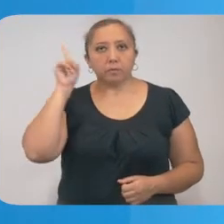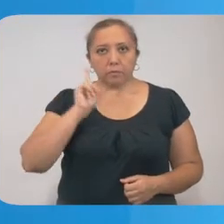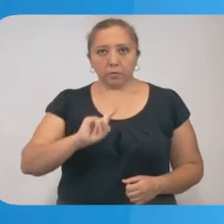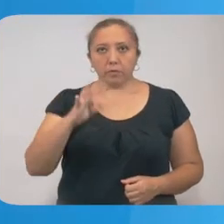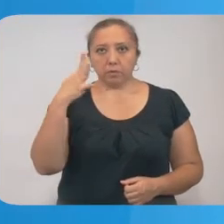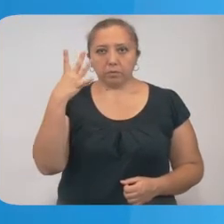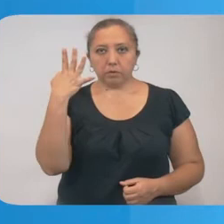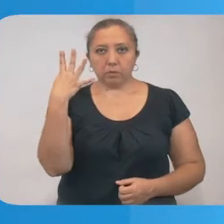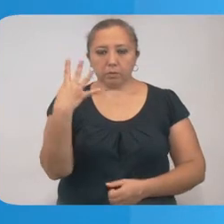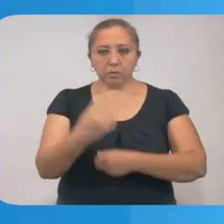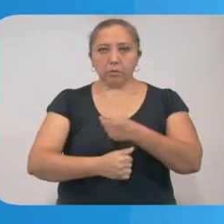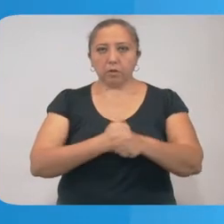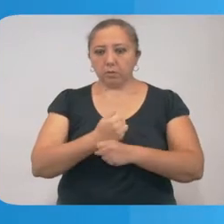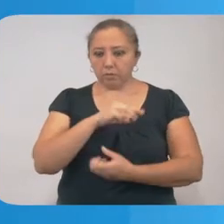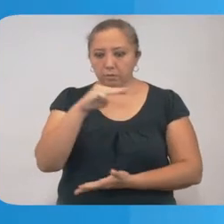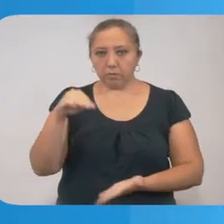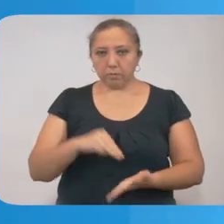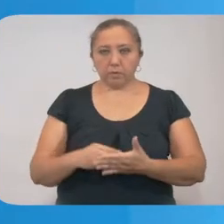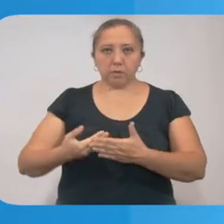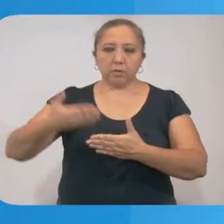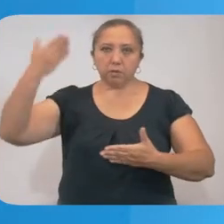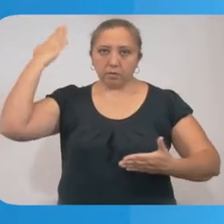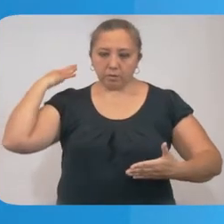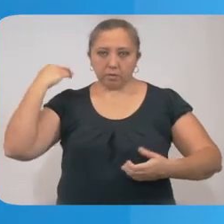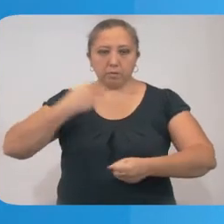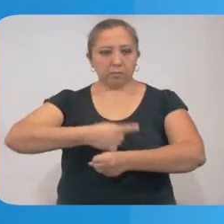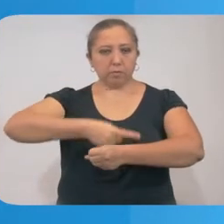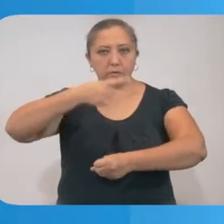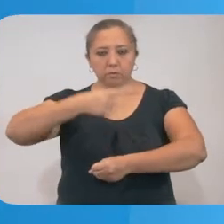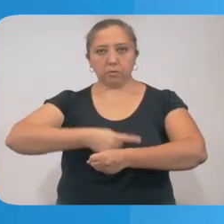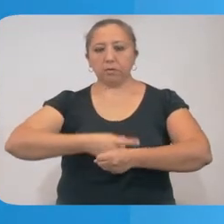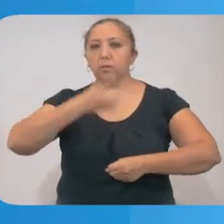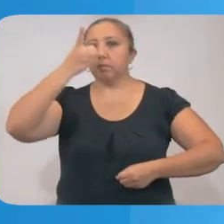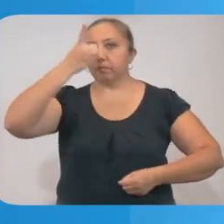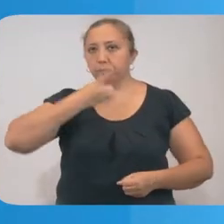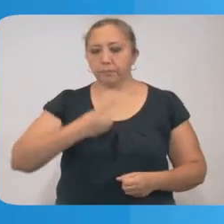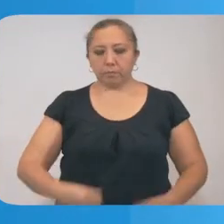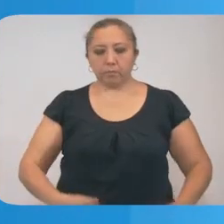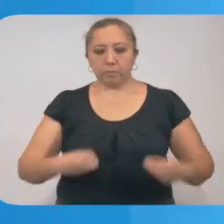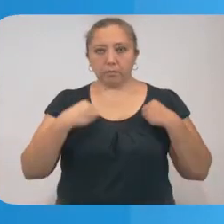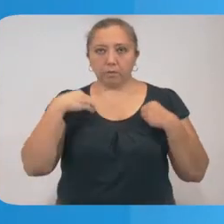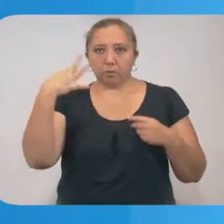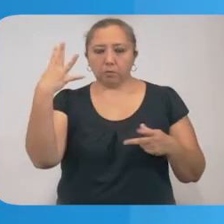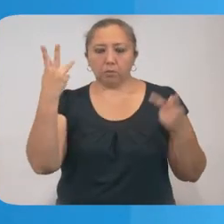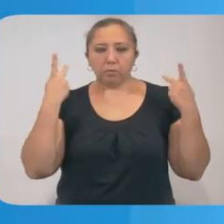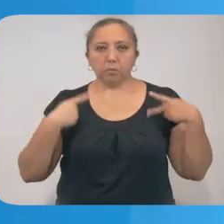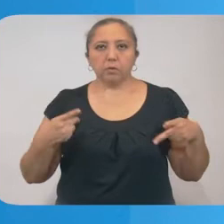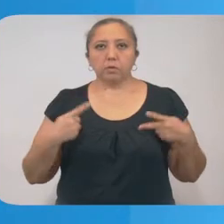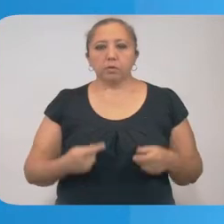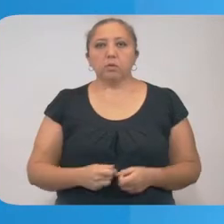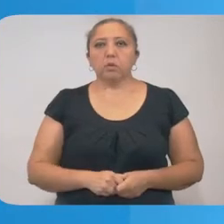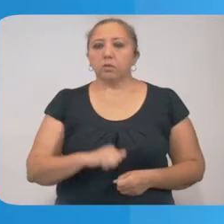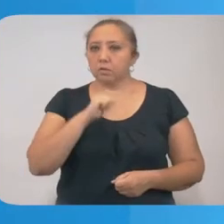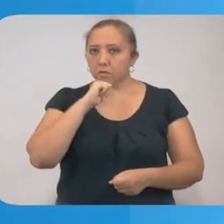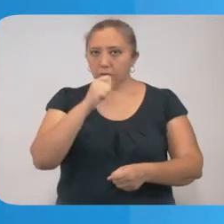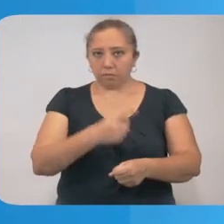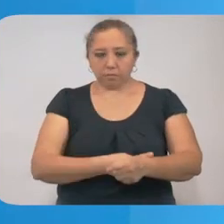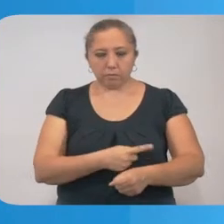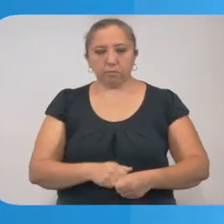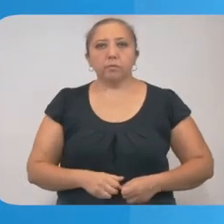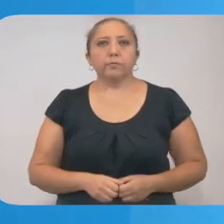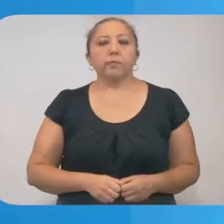de 54 años de Mérida, con antecedentes de hipertensión y diabetes. Vivía con 4 contactos, todos ellos sin